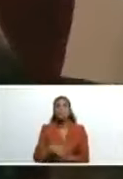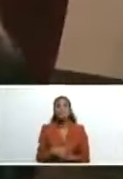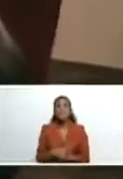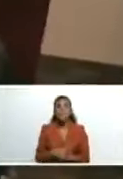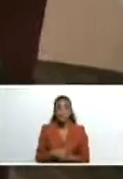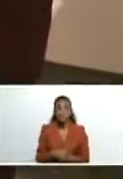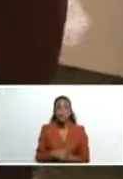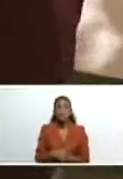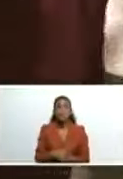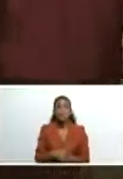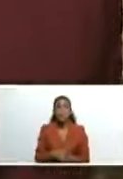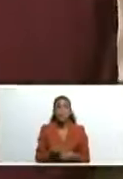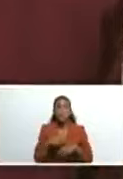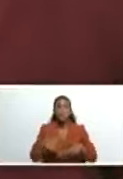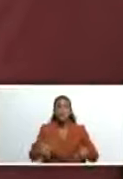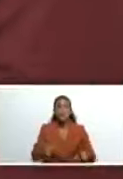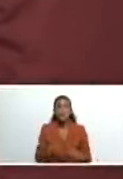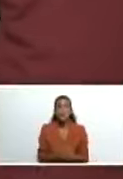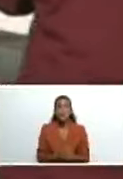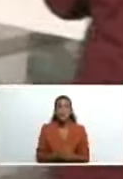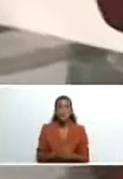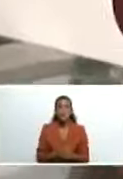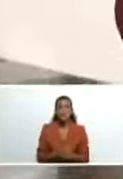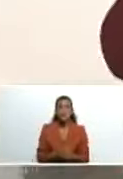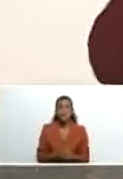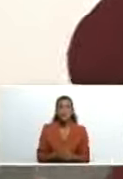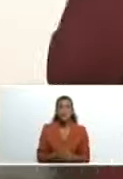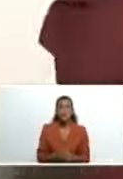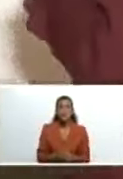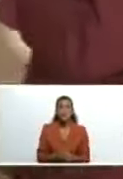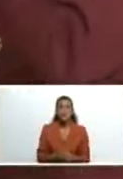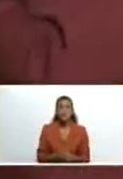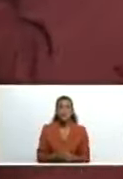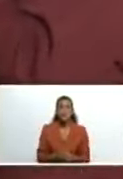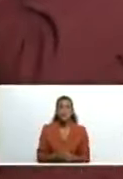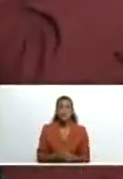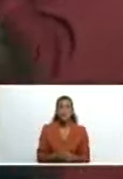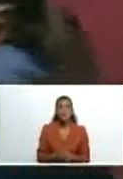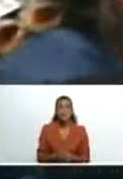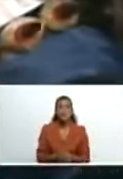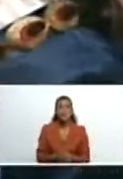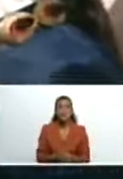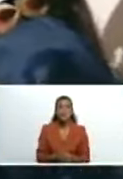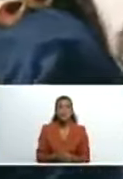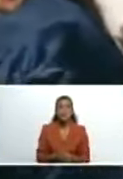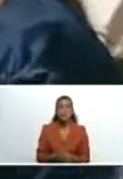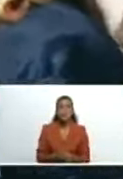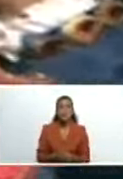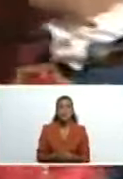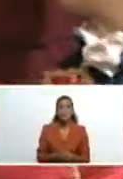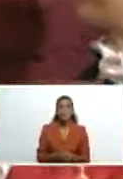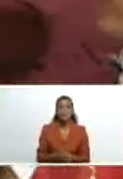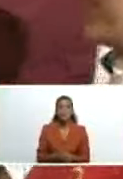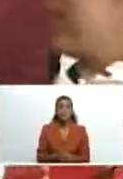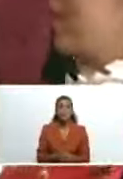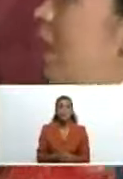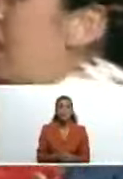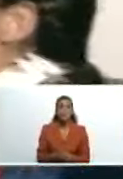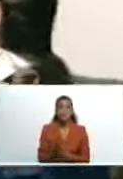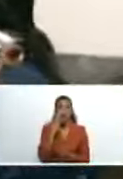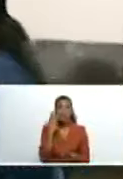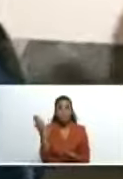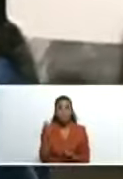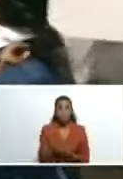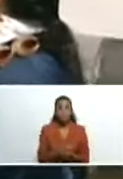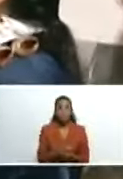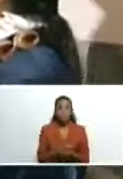canción, ¿no? De Rossi. En un patio de granados. En un patio de granados. Aquí tenemos el patio de granada.